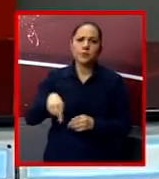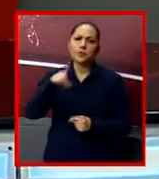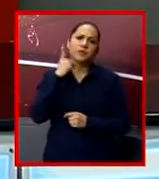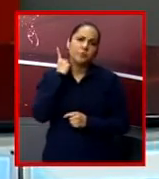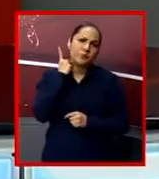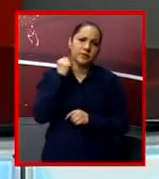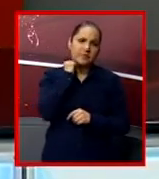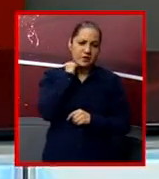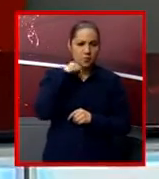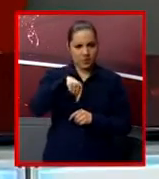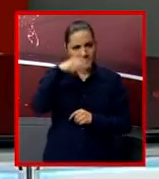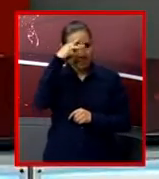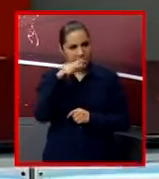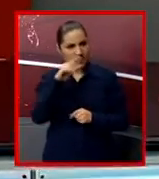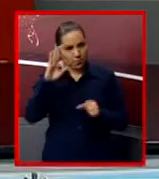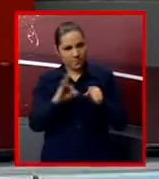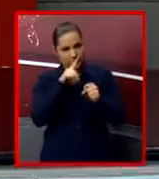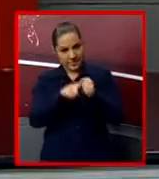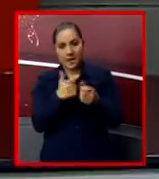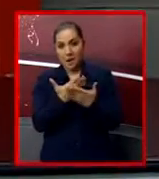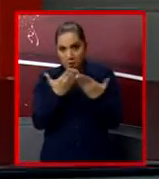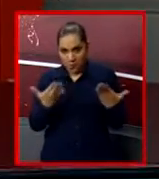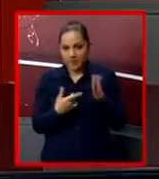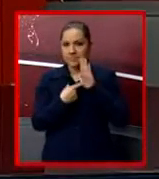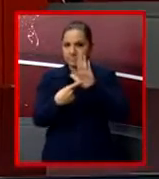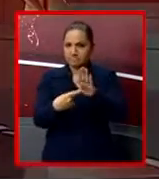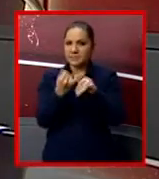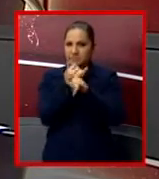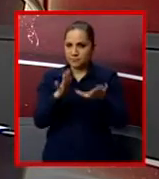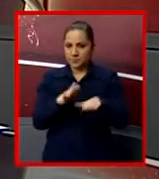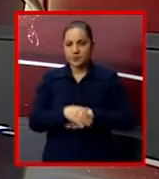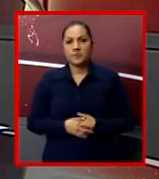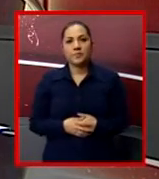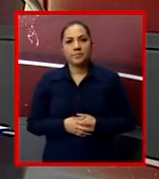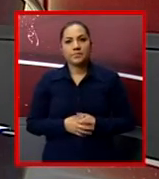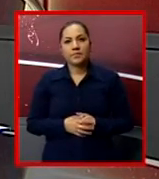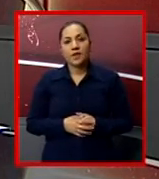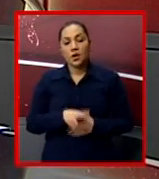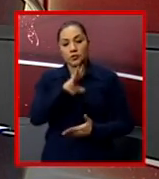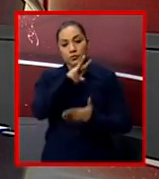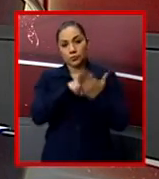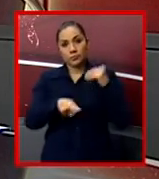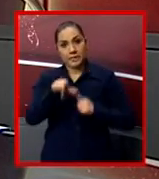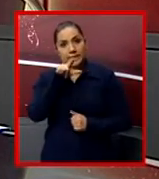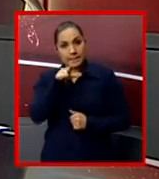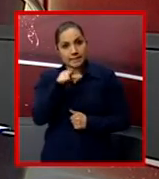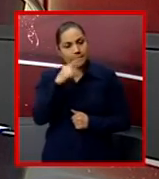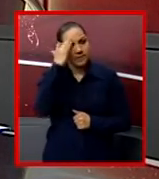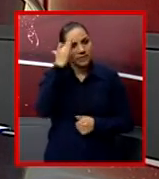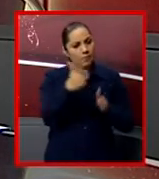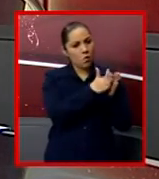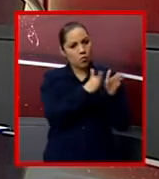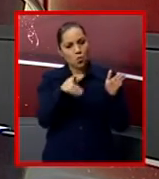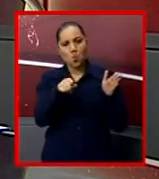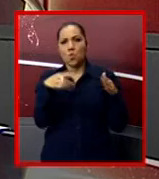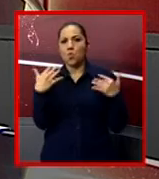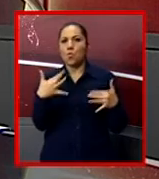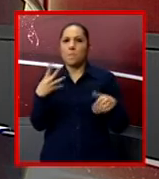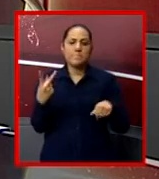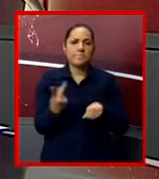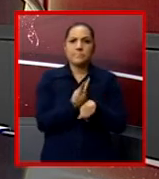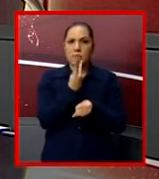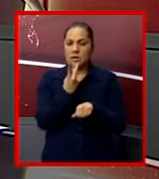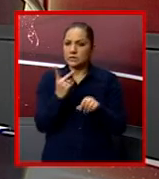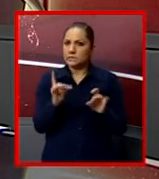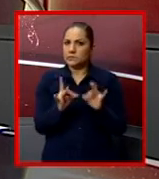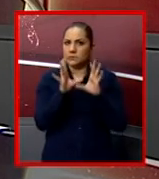Congreso Federal. Vamos de inmediato con la información. Uno de los acontecimientos que marcaron el año 2017 fueron los sismos del